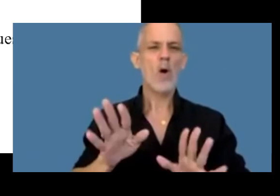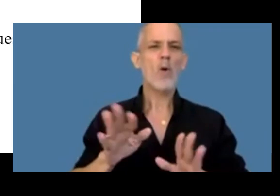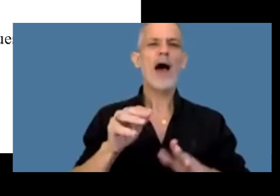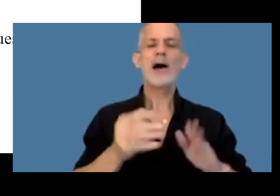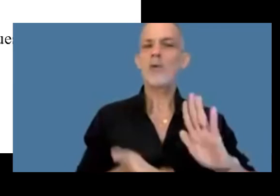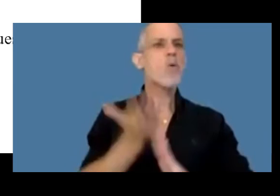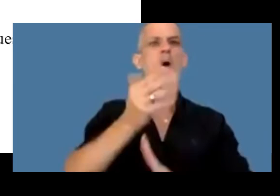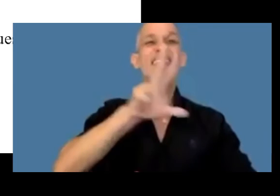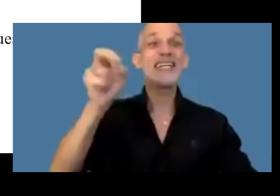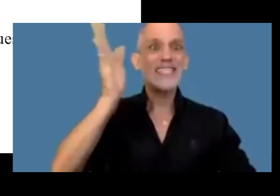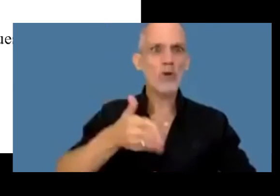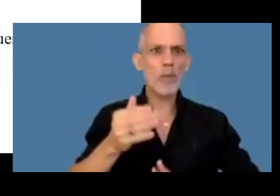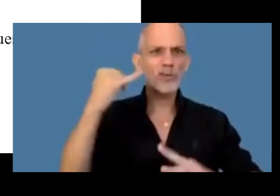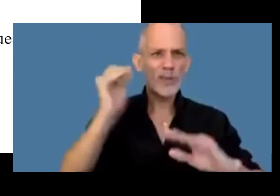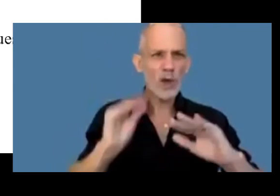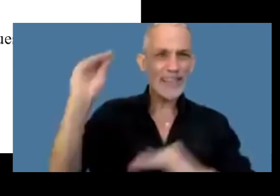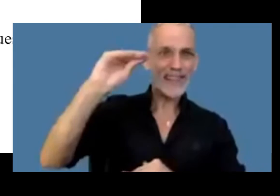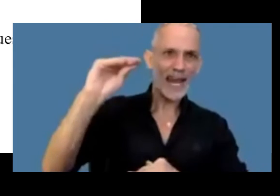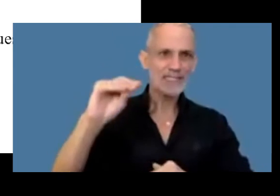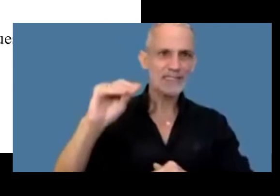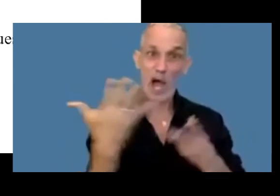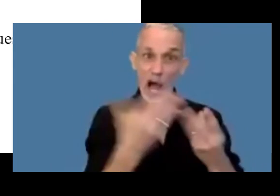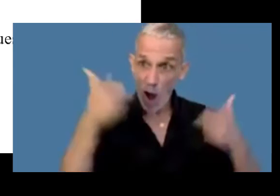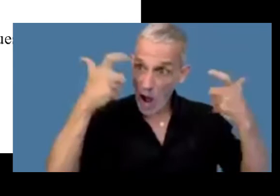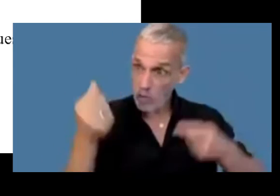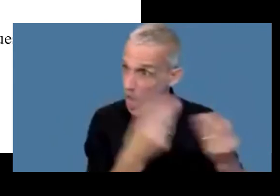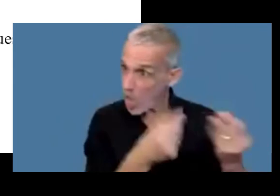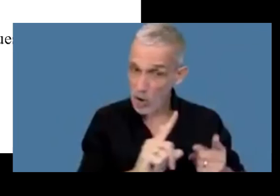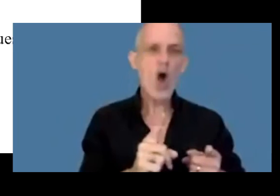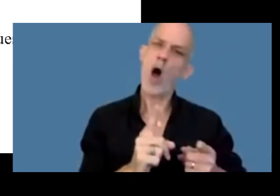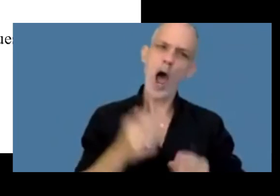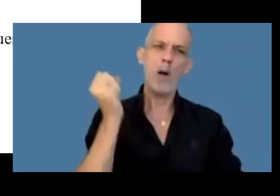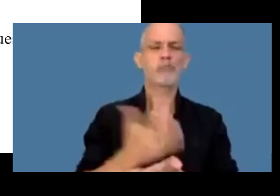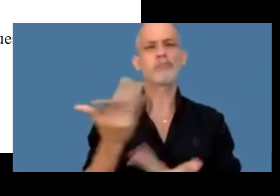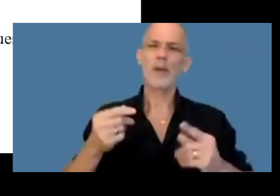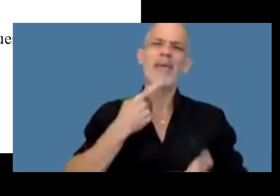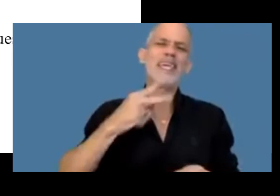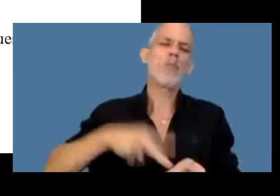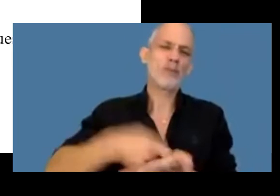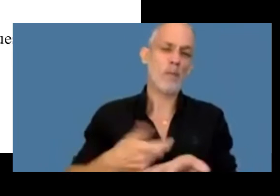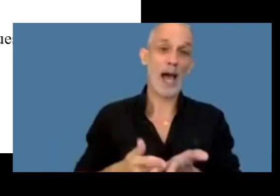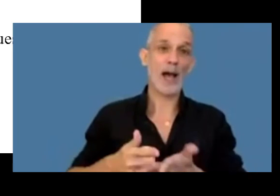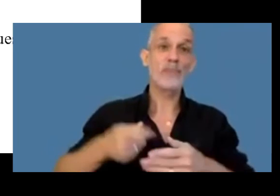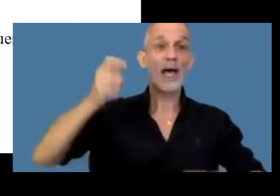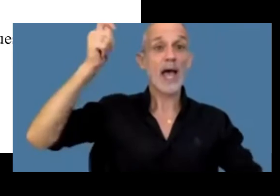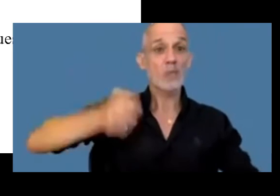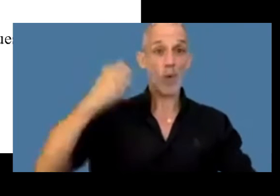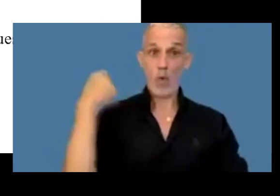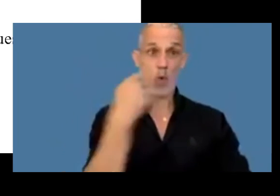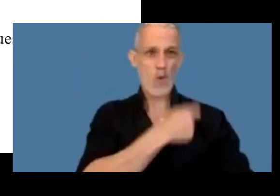300% el interés, y comenzó a retirar de todos los caballeros, incluso en